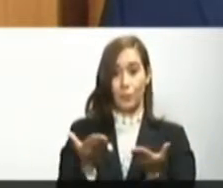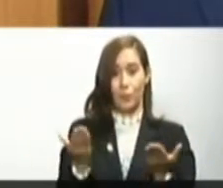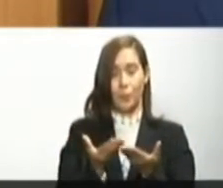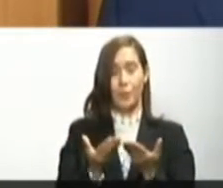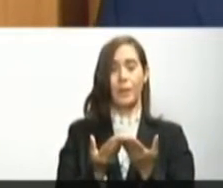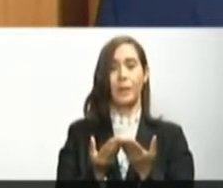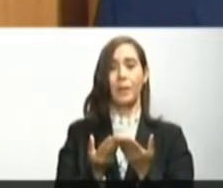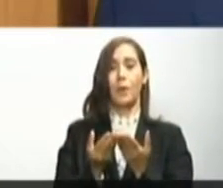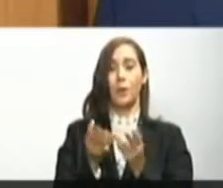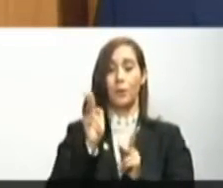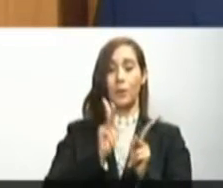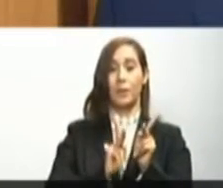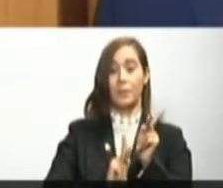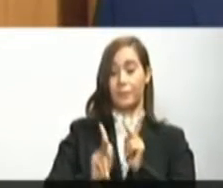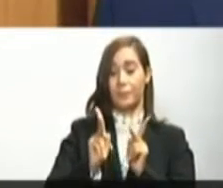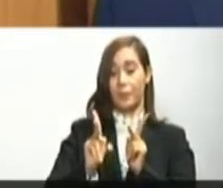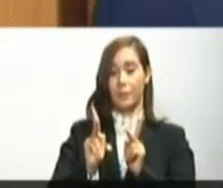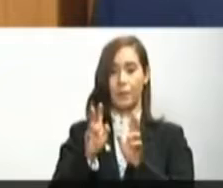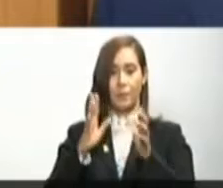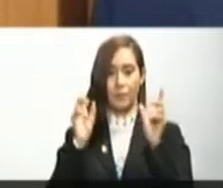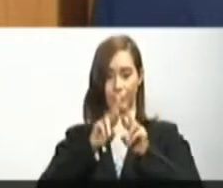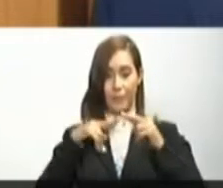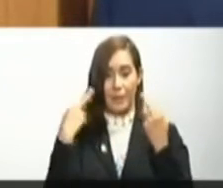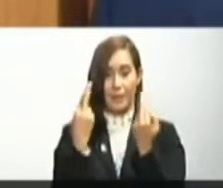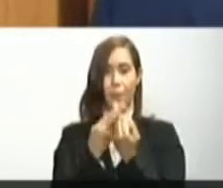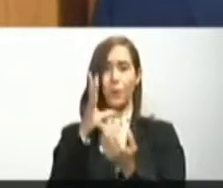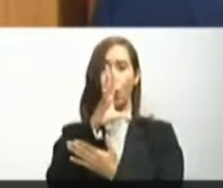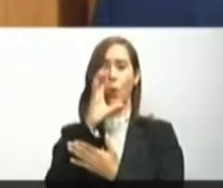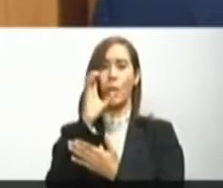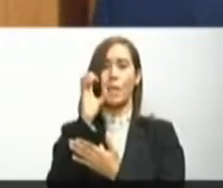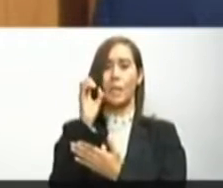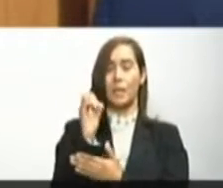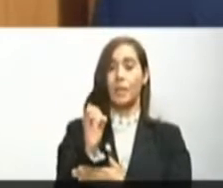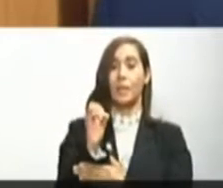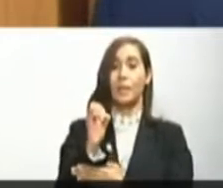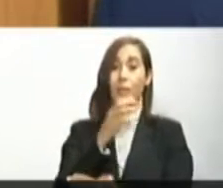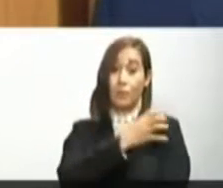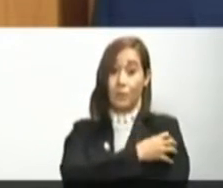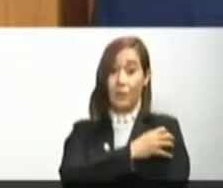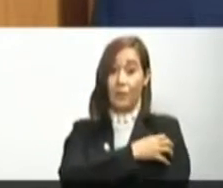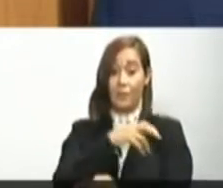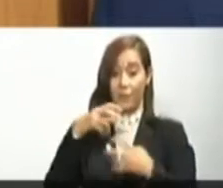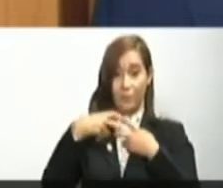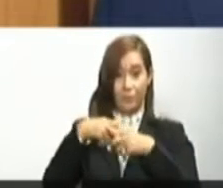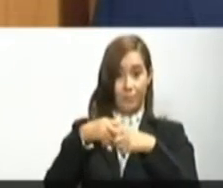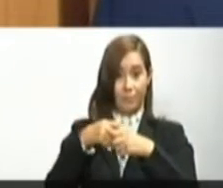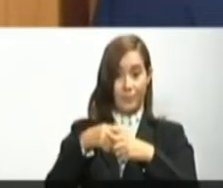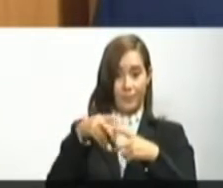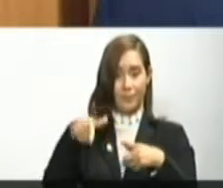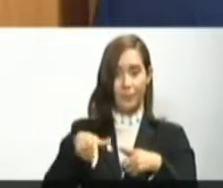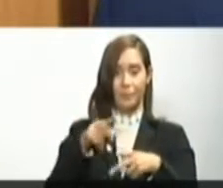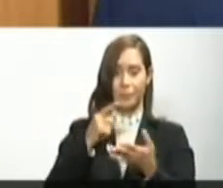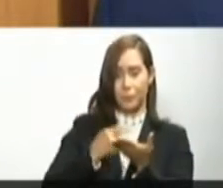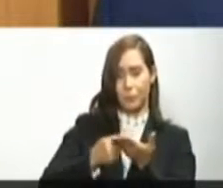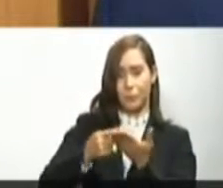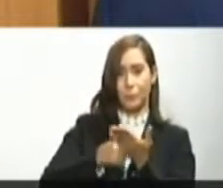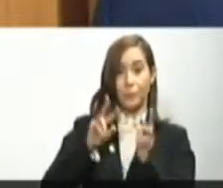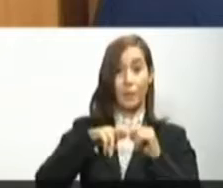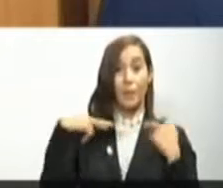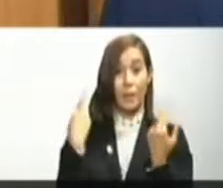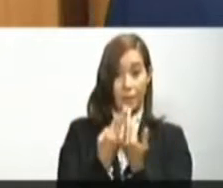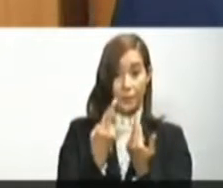unos 500 empresarios de manera presencial y unos 1,000 en línea. Allí también se reconocieron